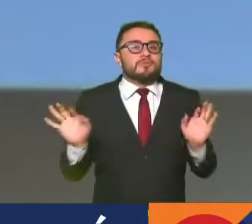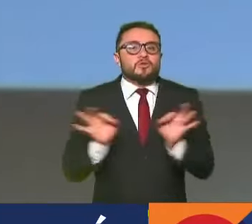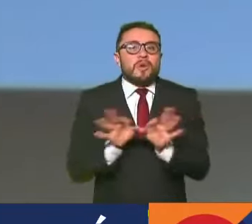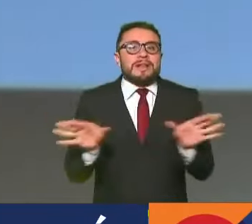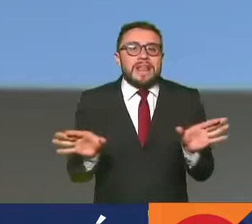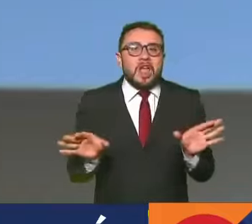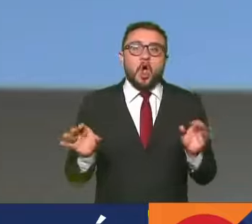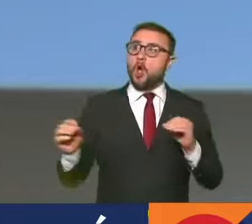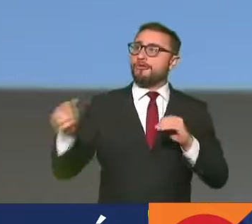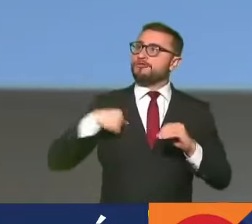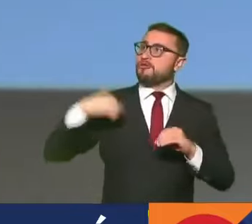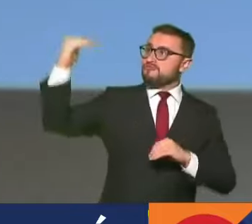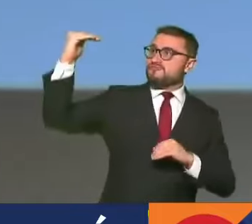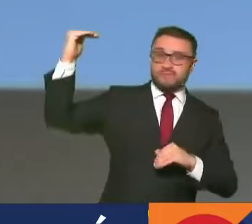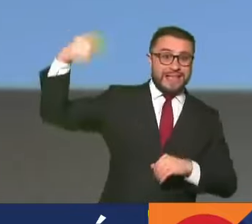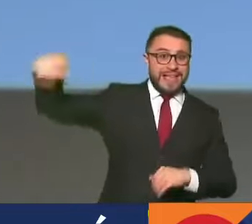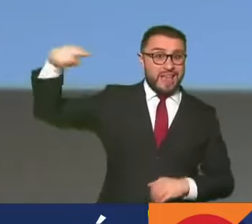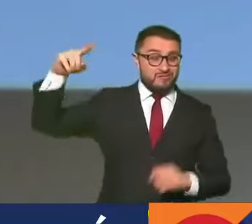un igualado.